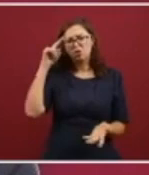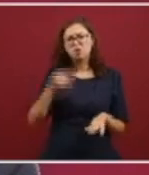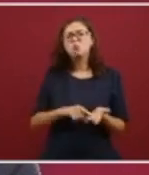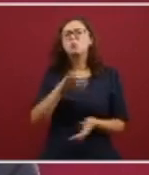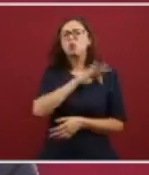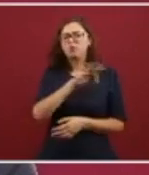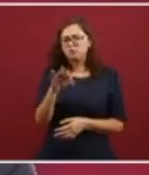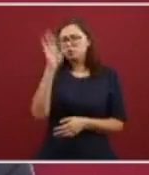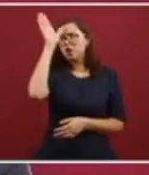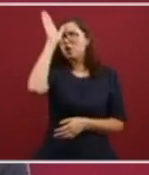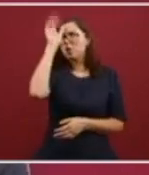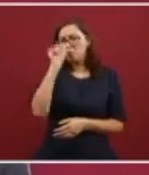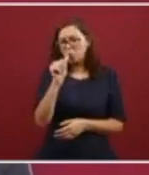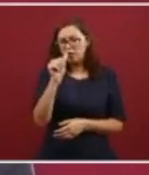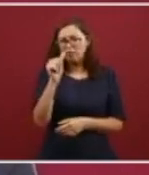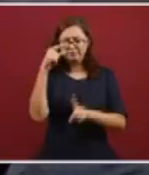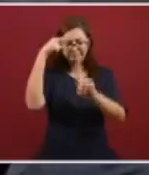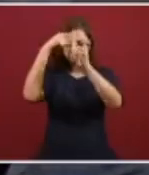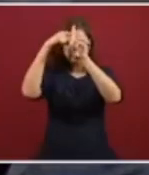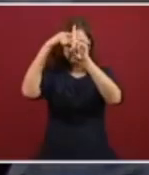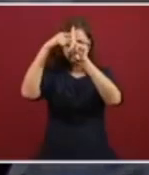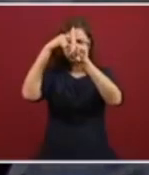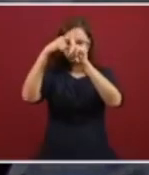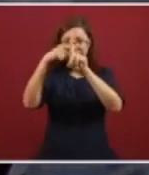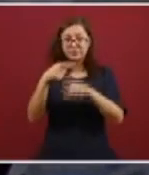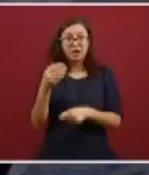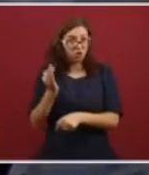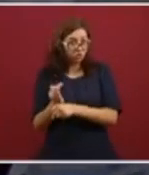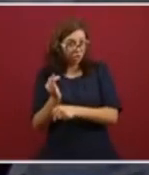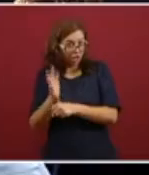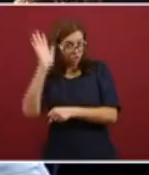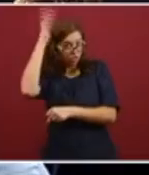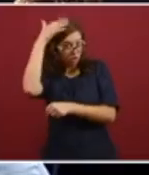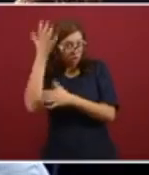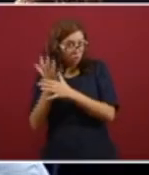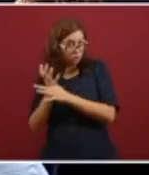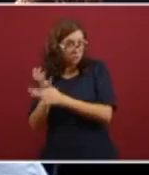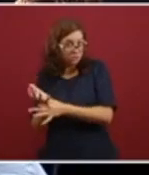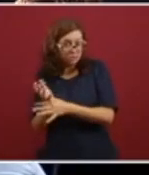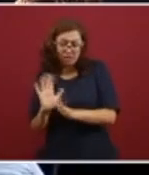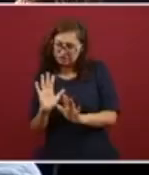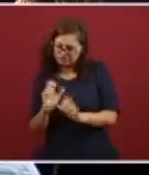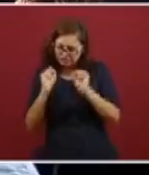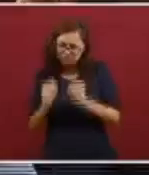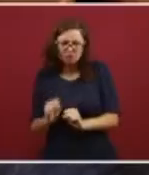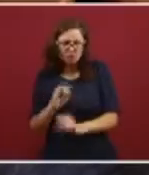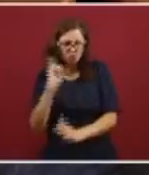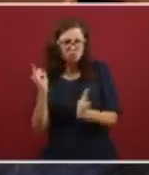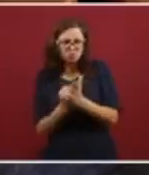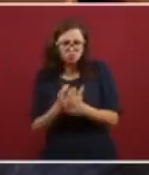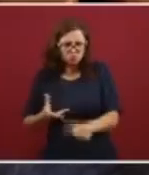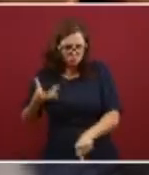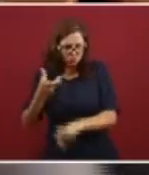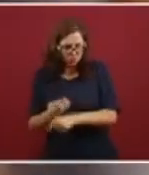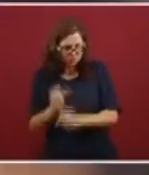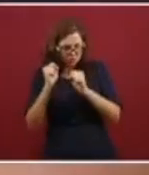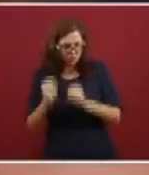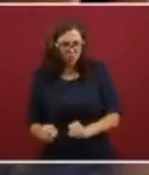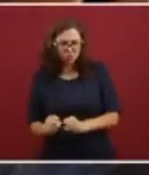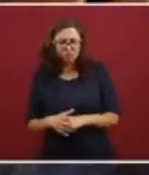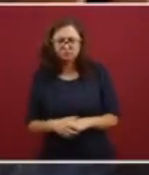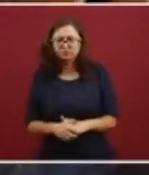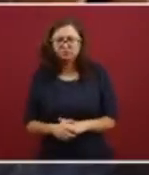arreglo. Estoy optimista. A pesar de lo que dice Trump, que sí se impondrán, que lo más seguro es que sí se impongan. ¿Cómo